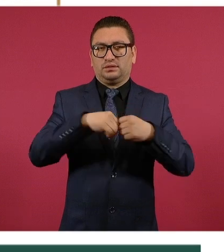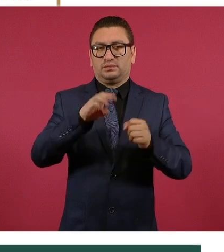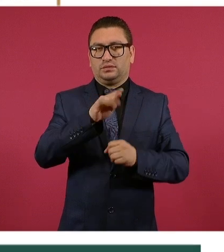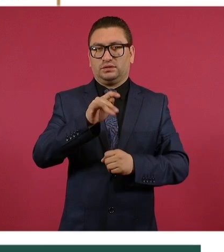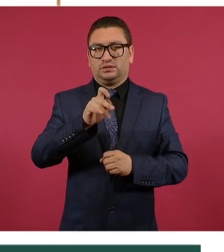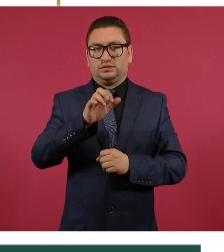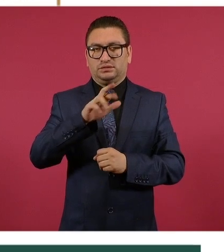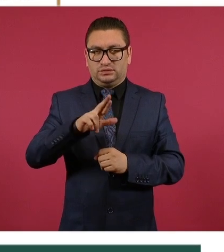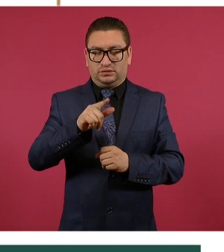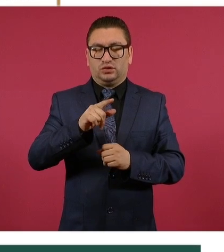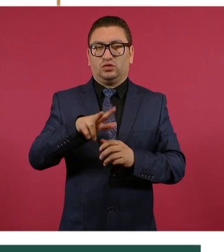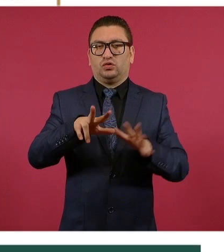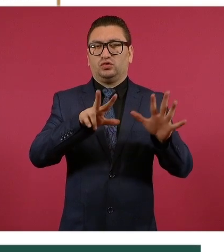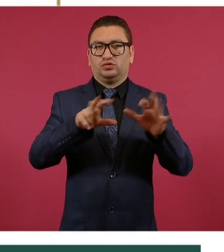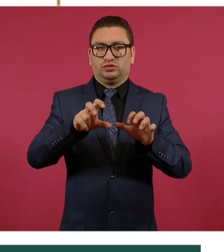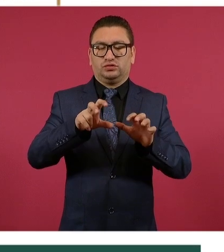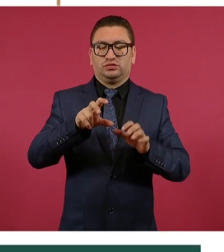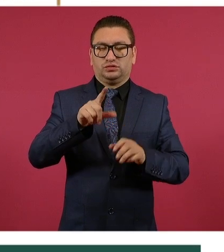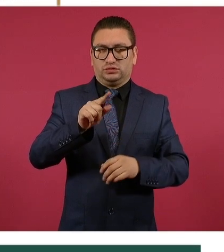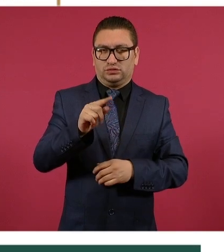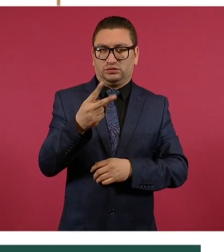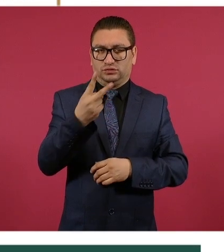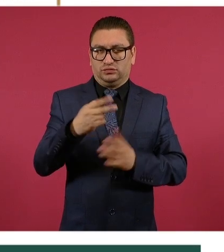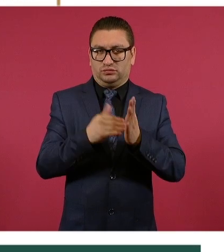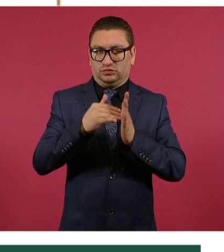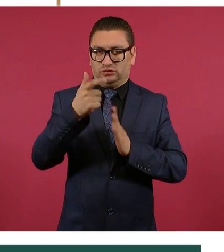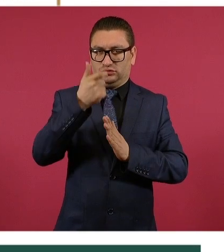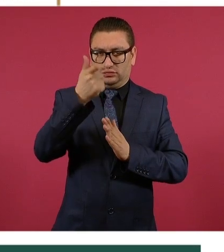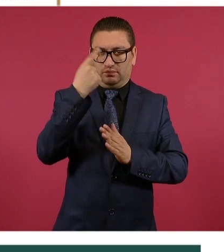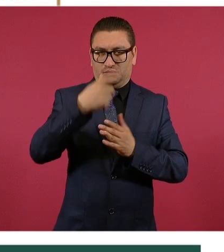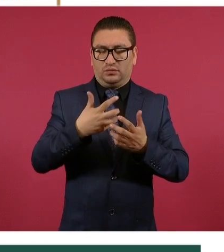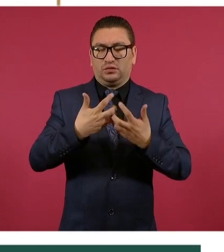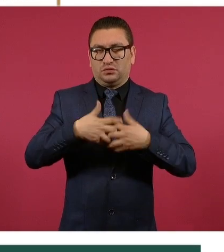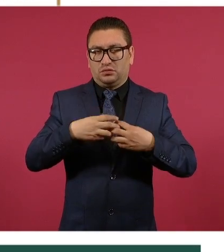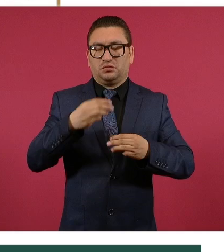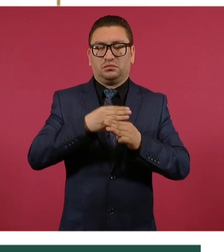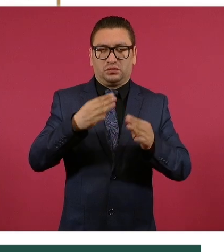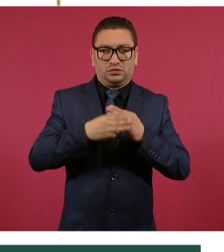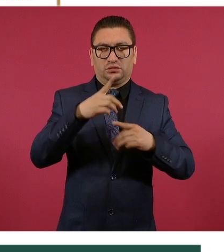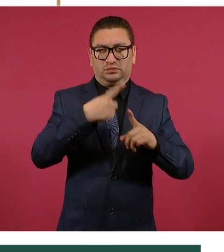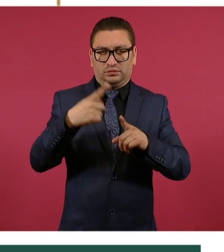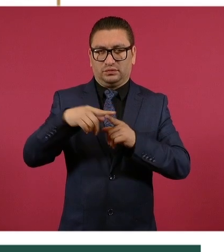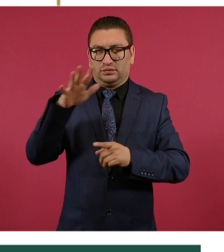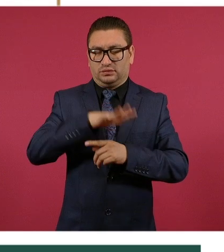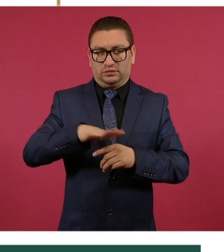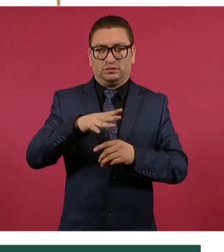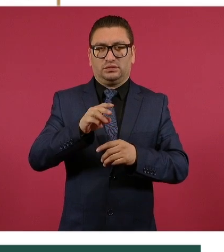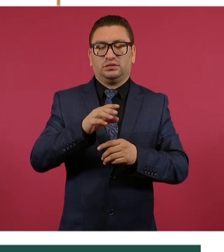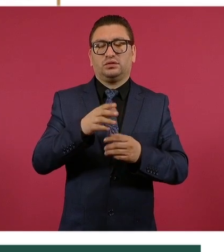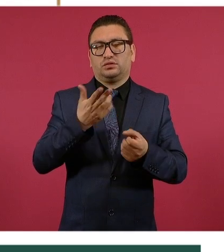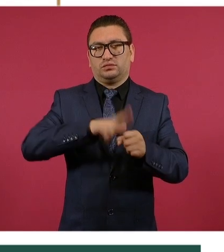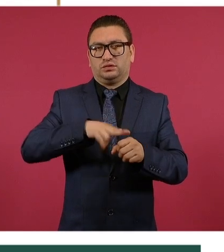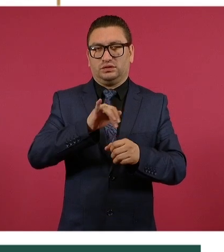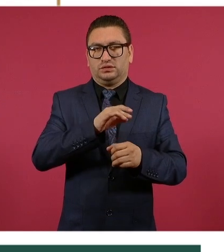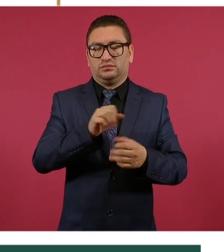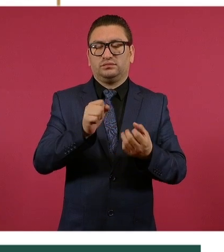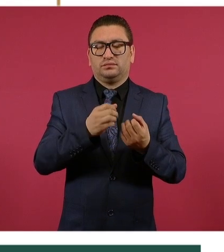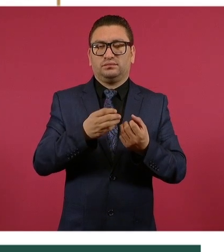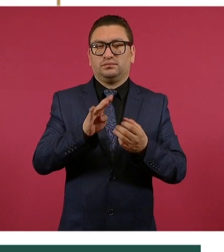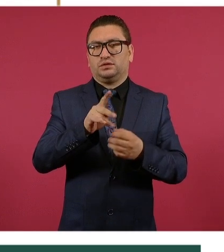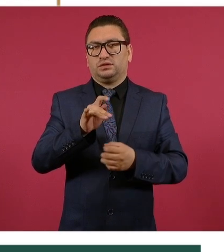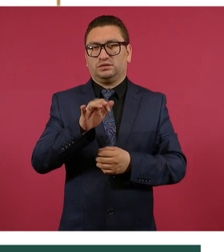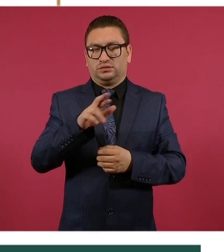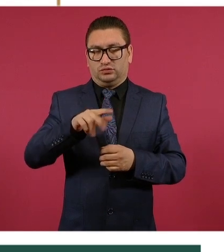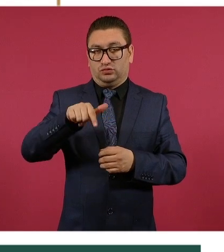invertido 872 millones de pesos en equipamiento en hospitales IMSS Bienestar de Michoacán, y se ha incrementado un 12%